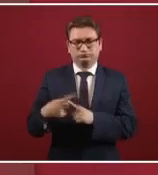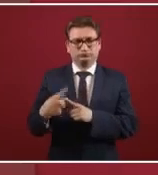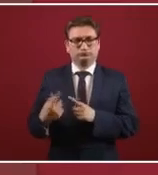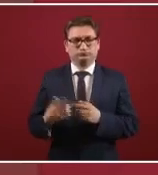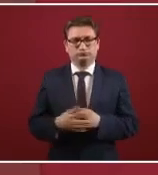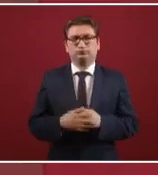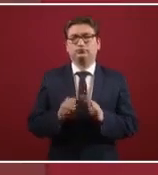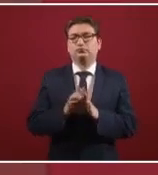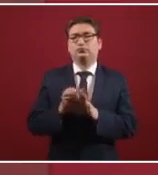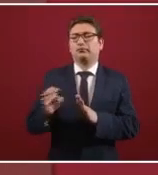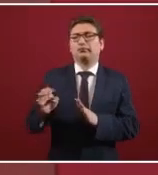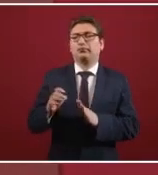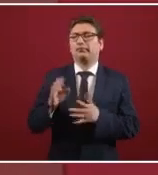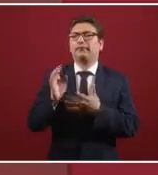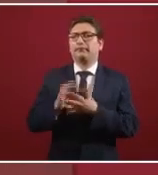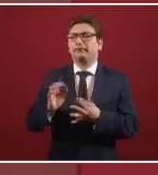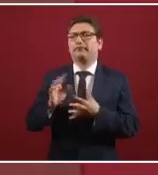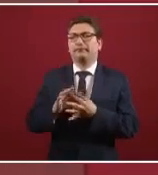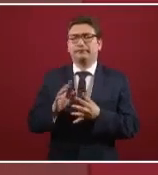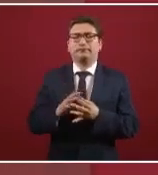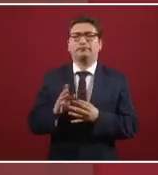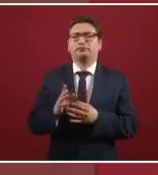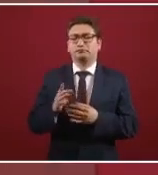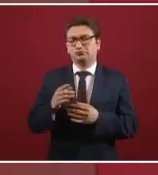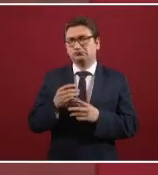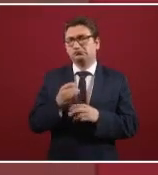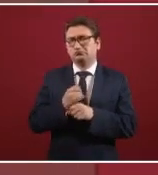ponían estas cortinas de humo